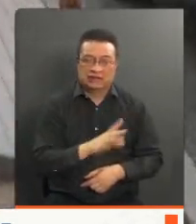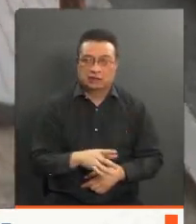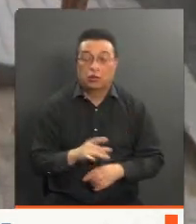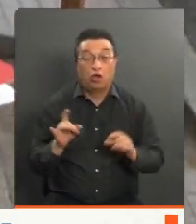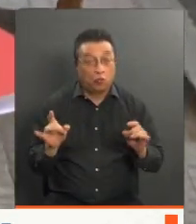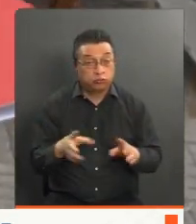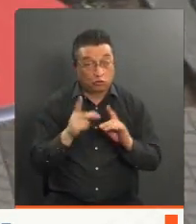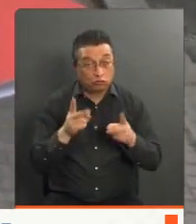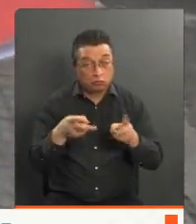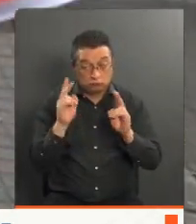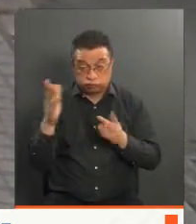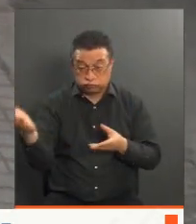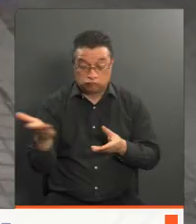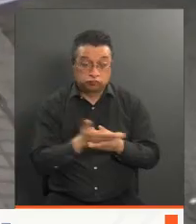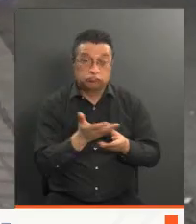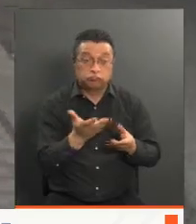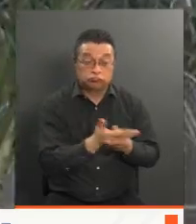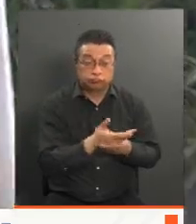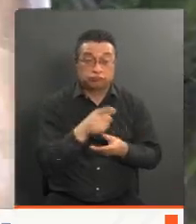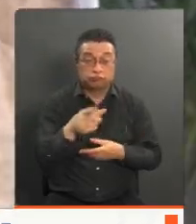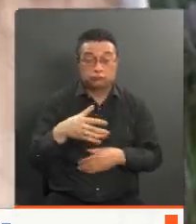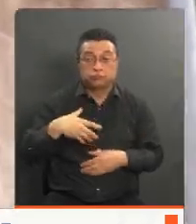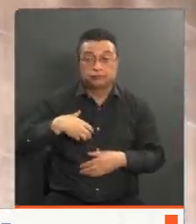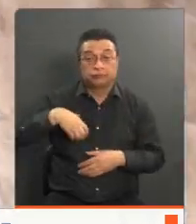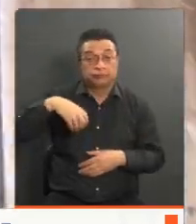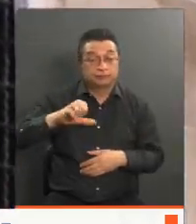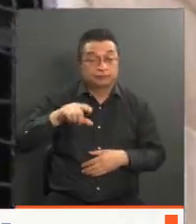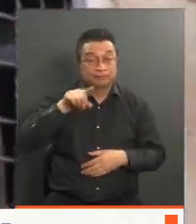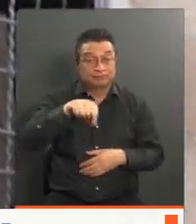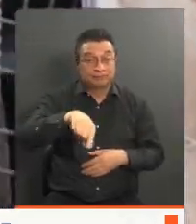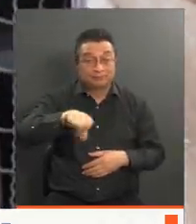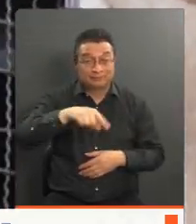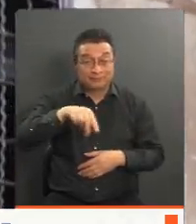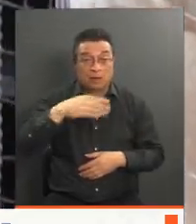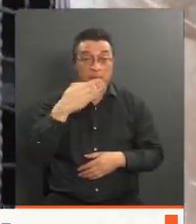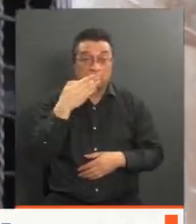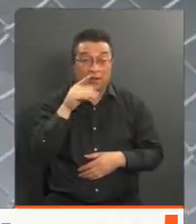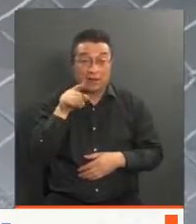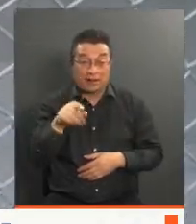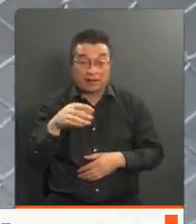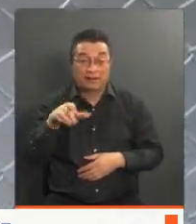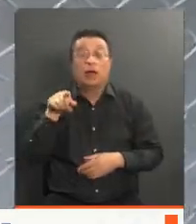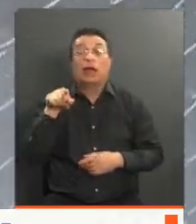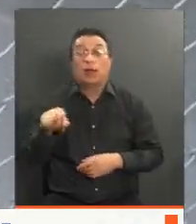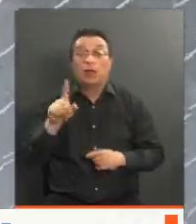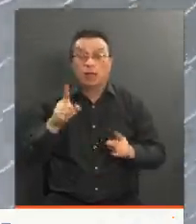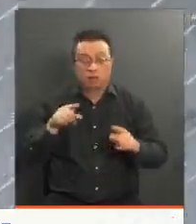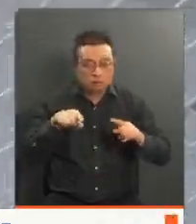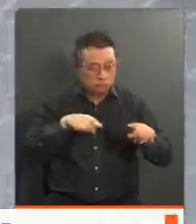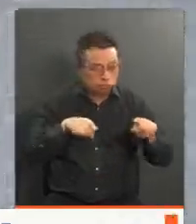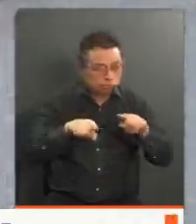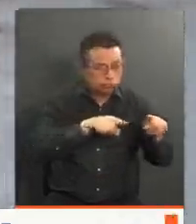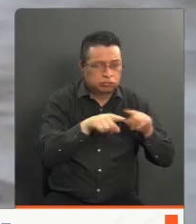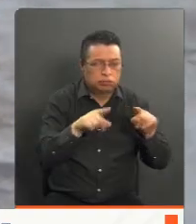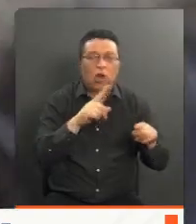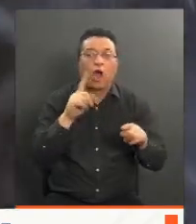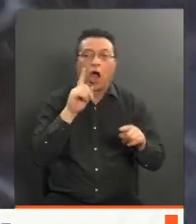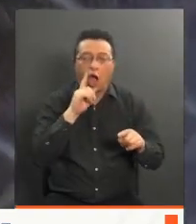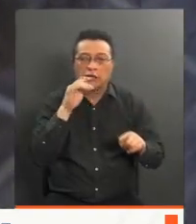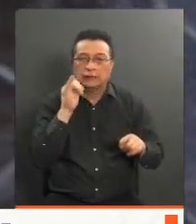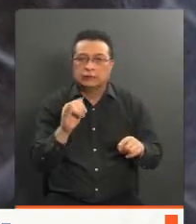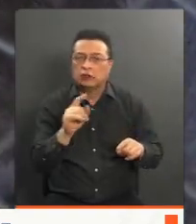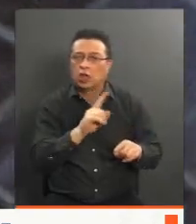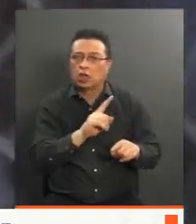ambos escritos la brigada de delitos medioambientales bidema de la pdi debería iniciar las pesquisas para determinar la existencia o no del